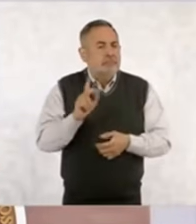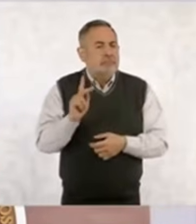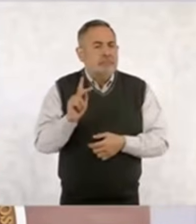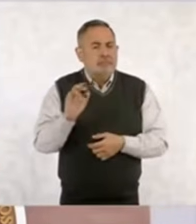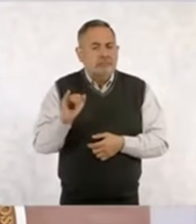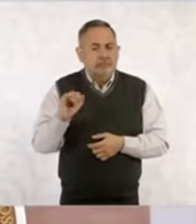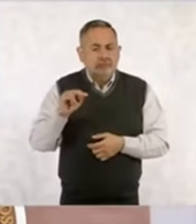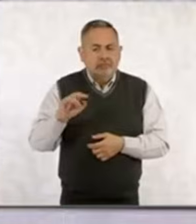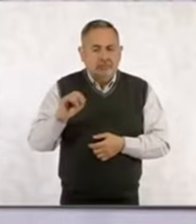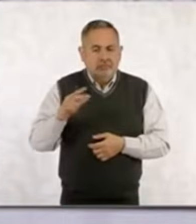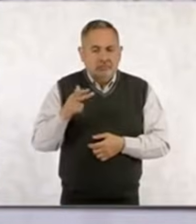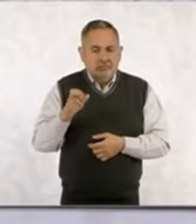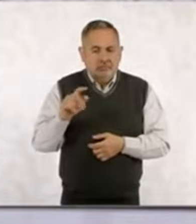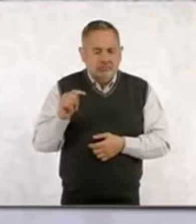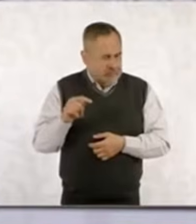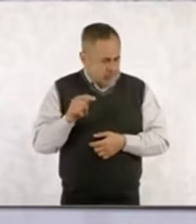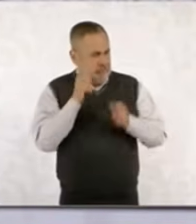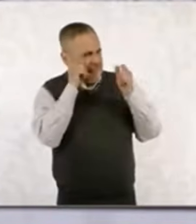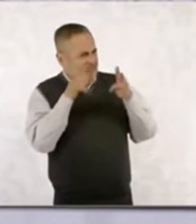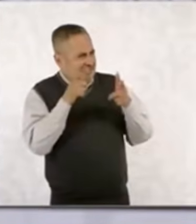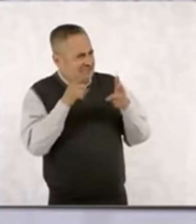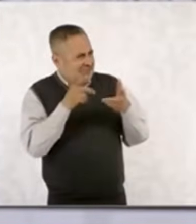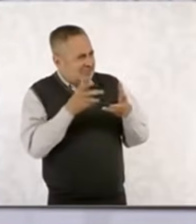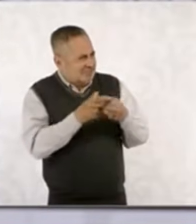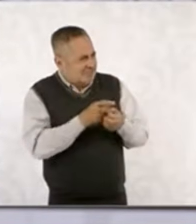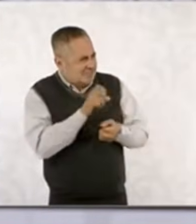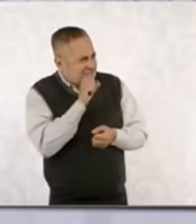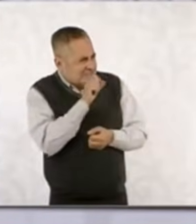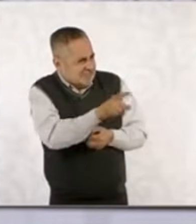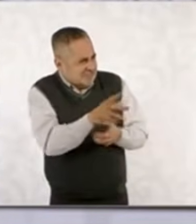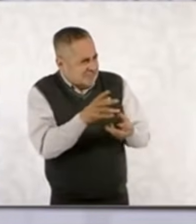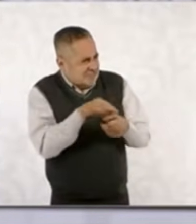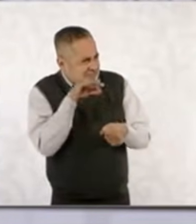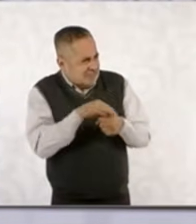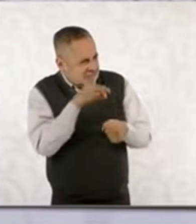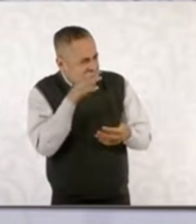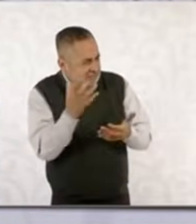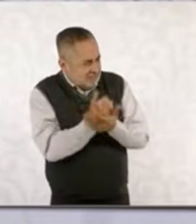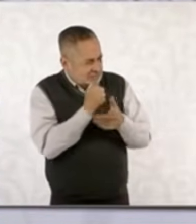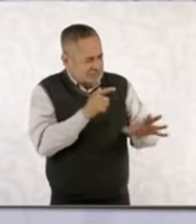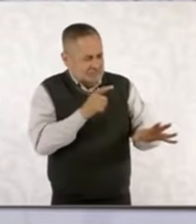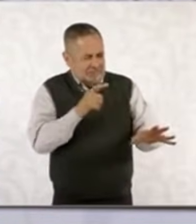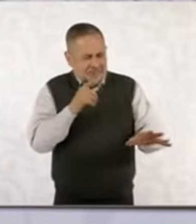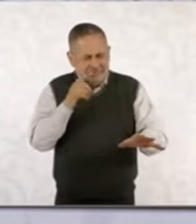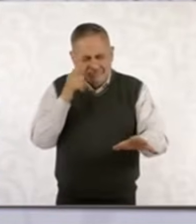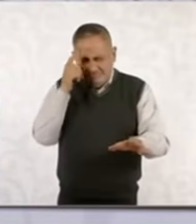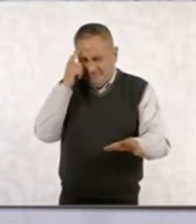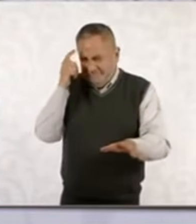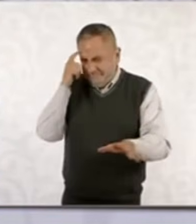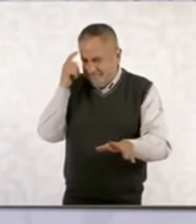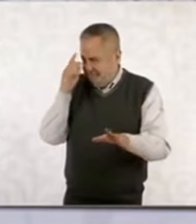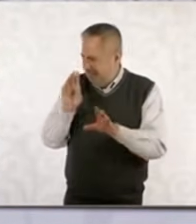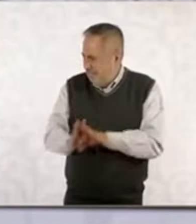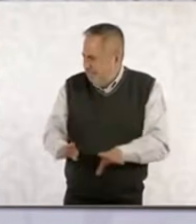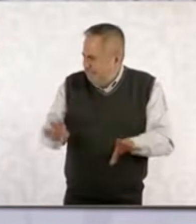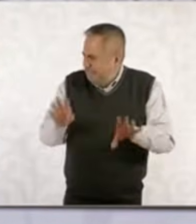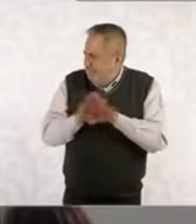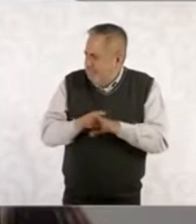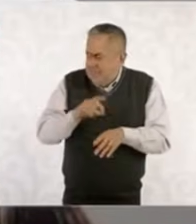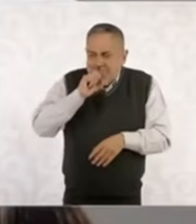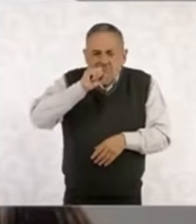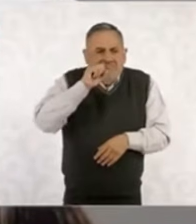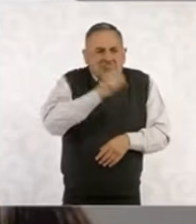Y sí llama la atención, evidentemente. Y nos lleva a una reflexión, porque más allá de un